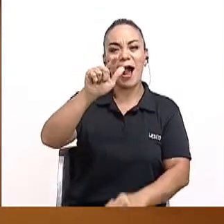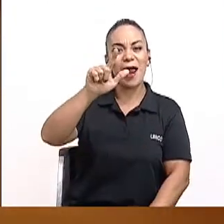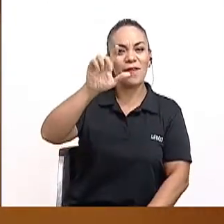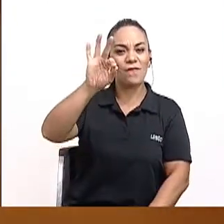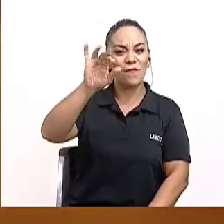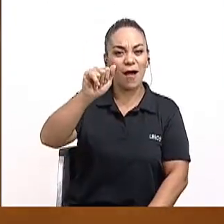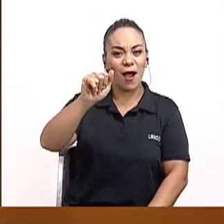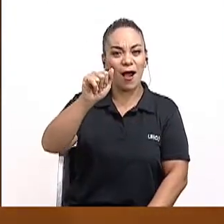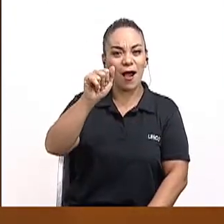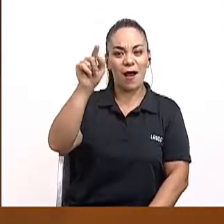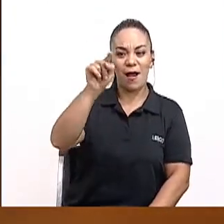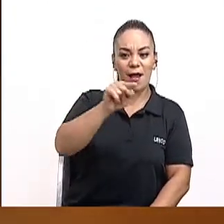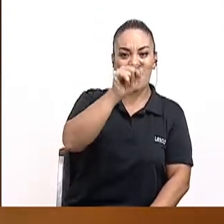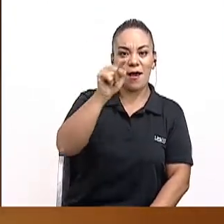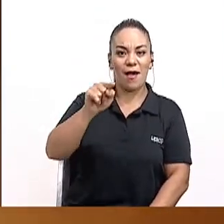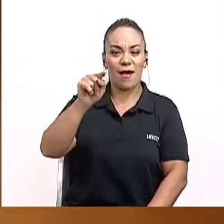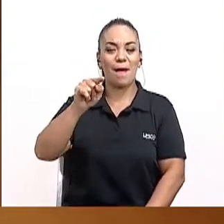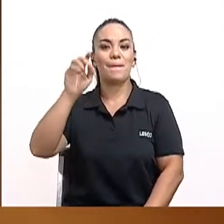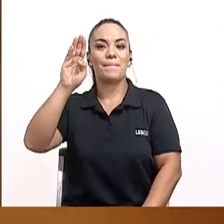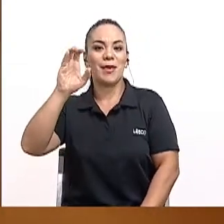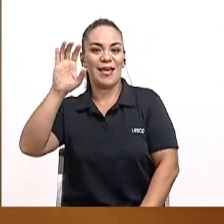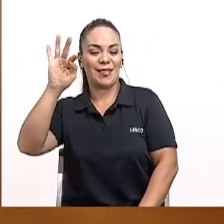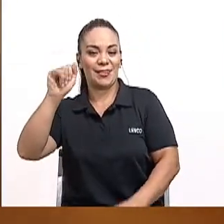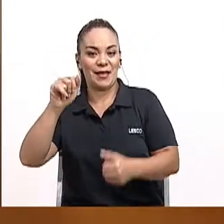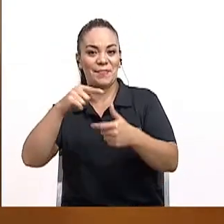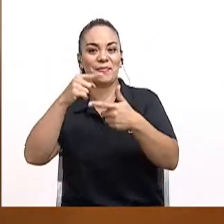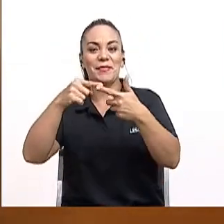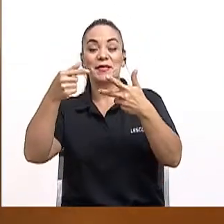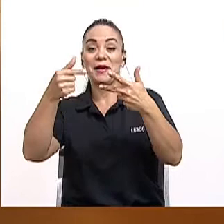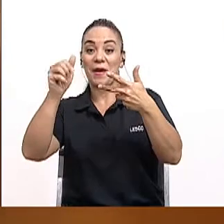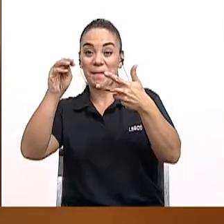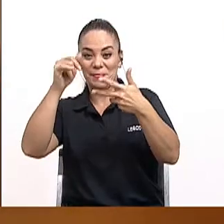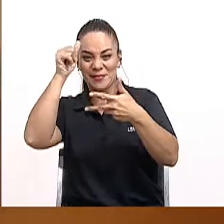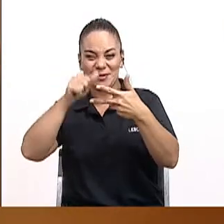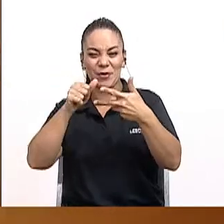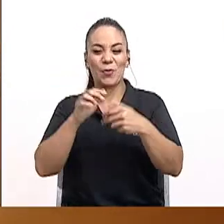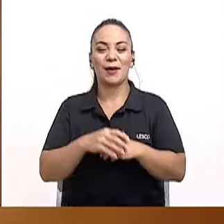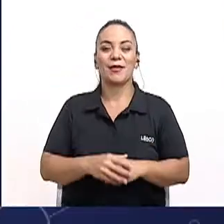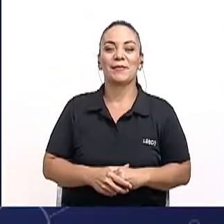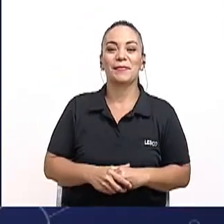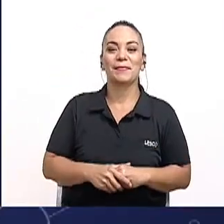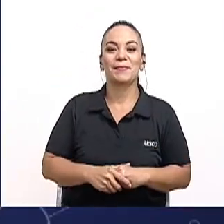gamma. Muy bien, vamos a continuar con la segunda pregunta.